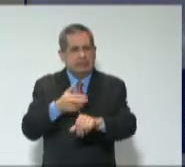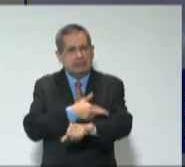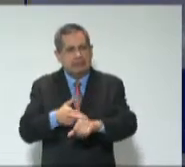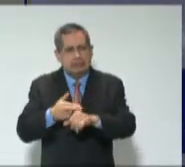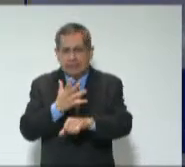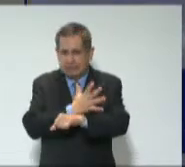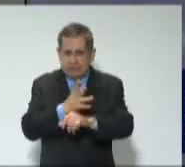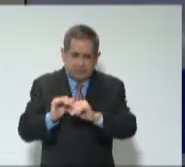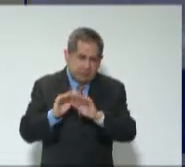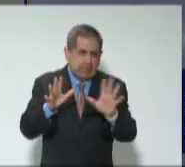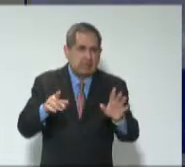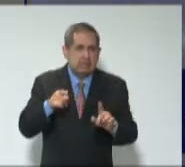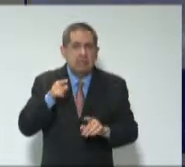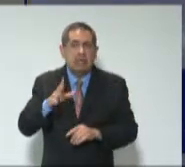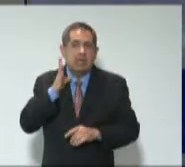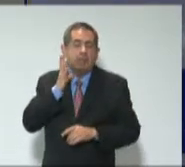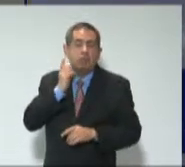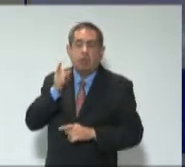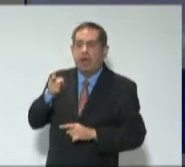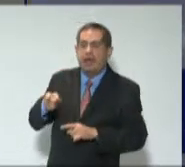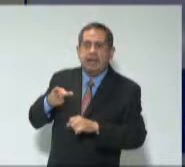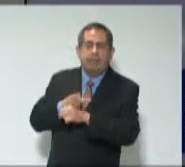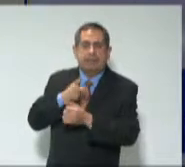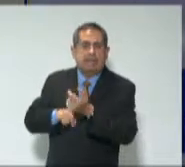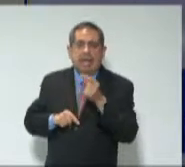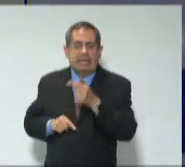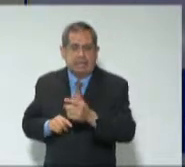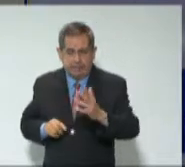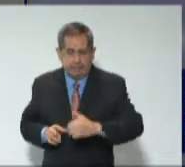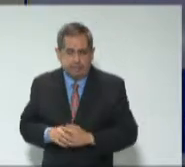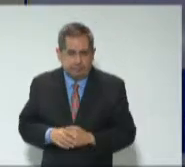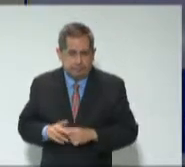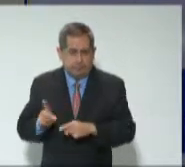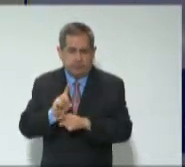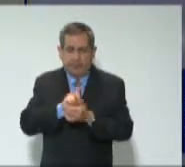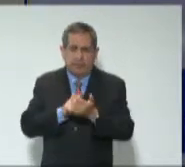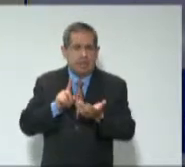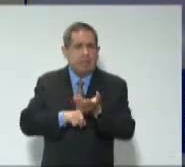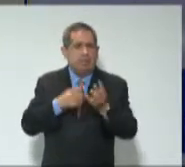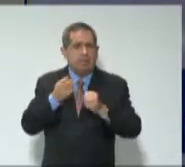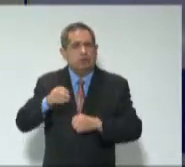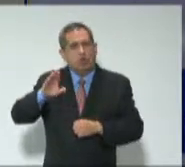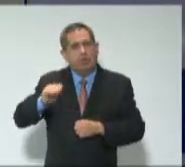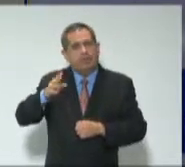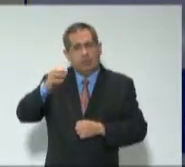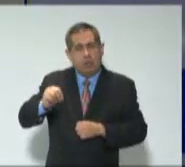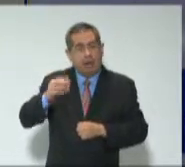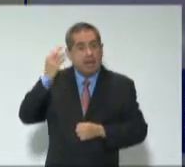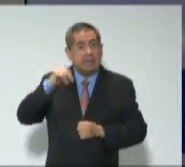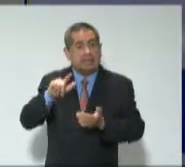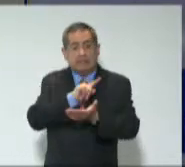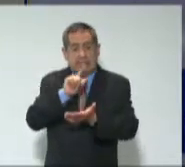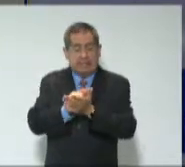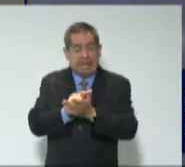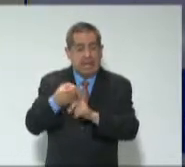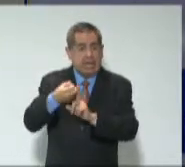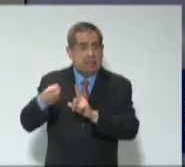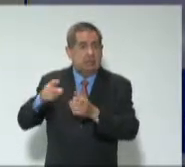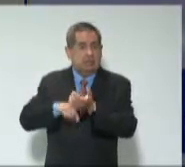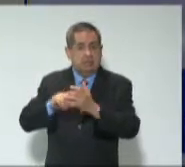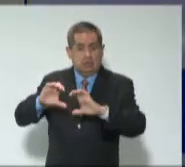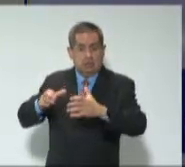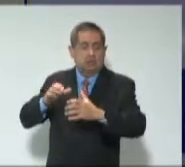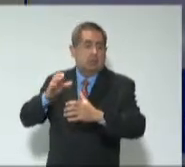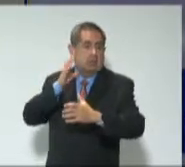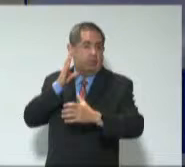transparencia vivido en la cámara de diputados desde 1999 cuando se publicó la Ley Orgánica del Congreso